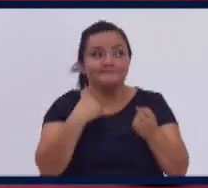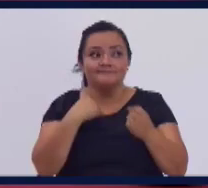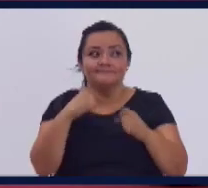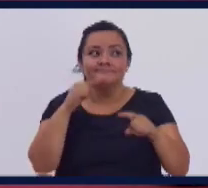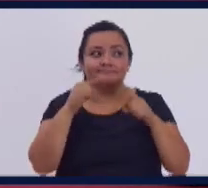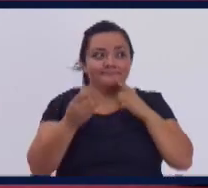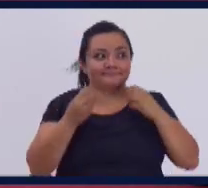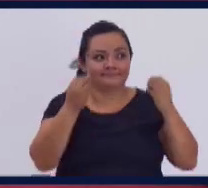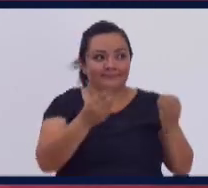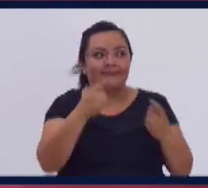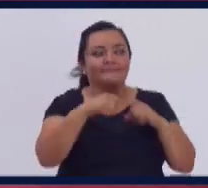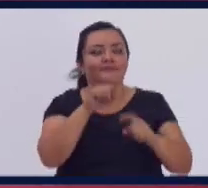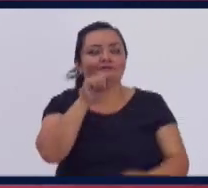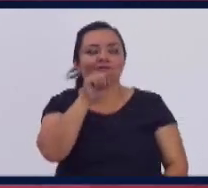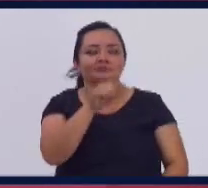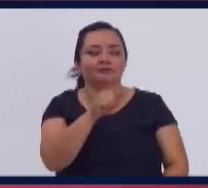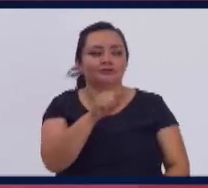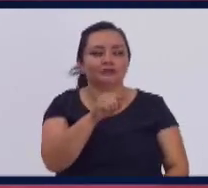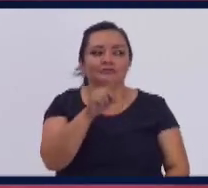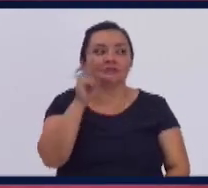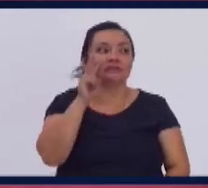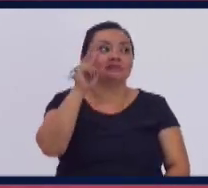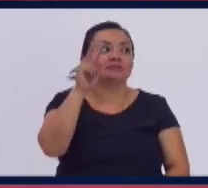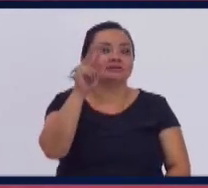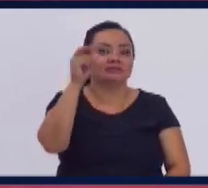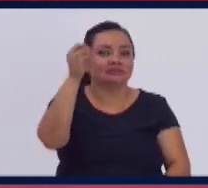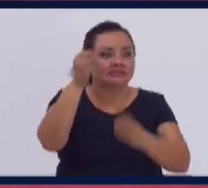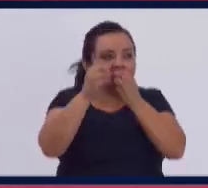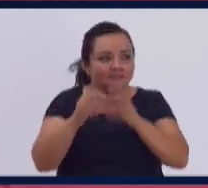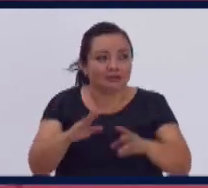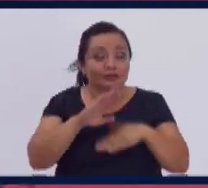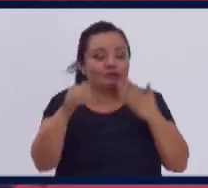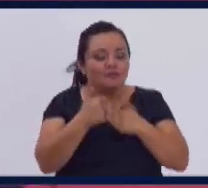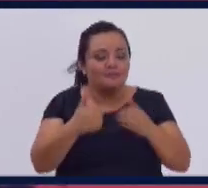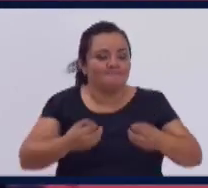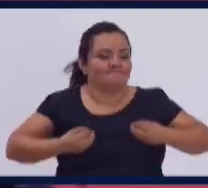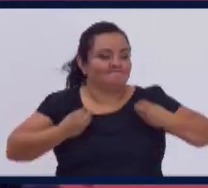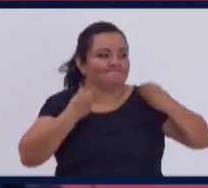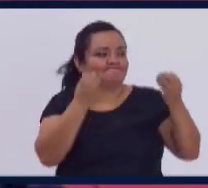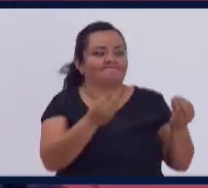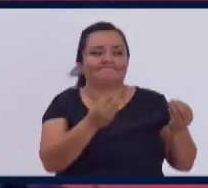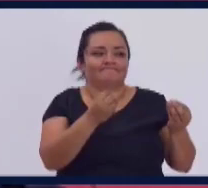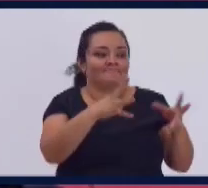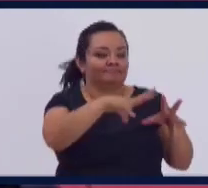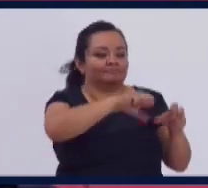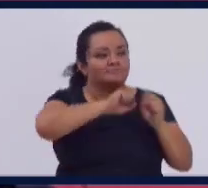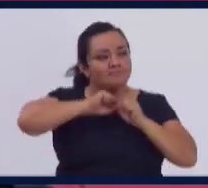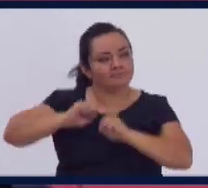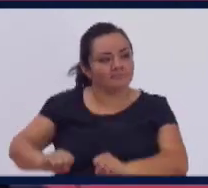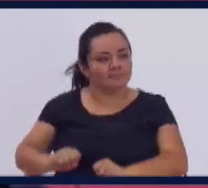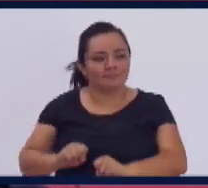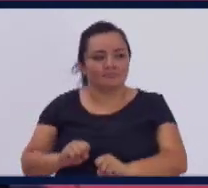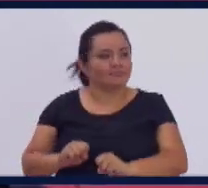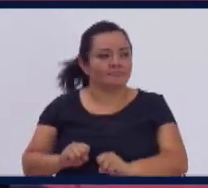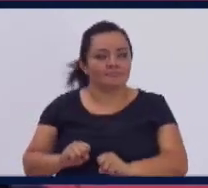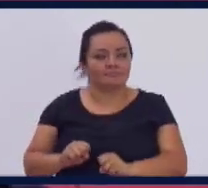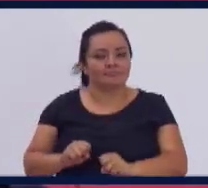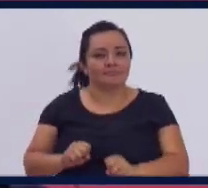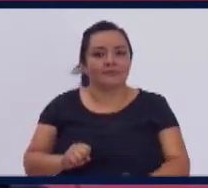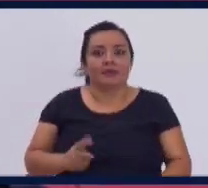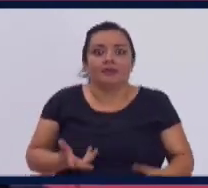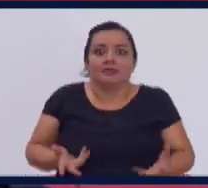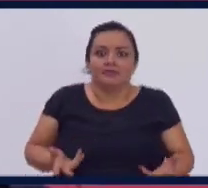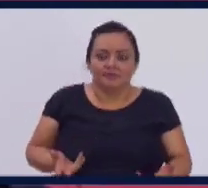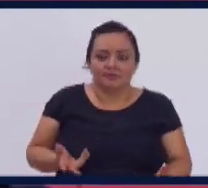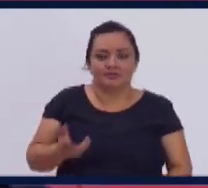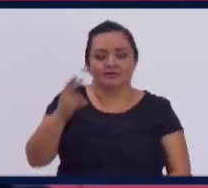autoridad, pero si tú te sale de la visión que yo te doy, todo lo bueno que yo te iba a dar se convierte en maldición.